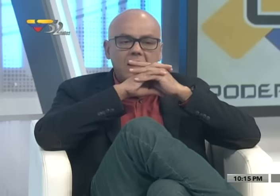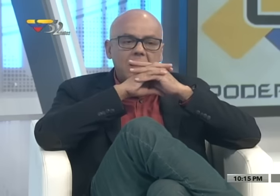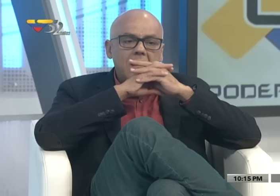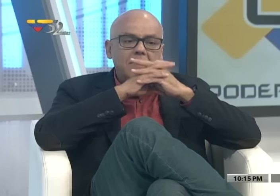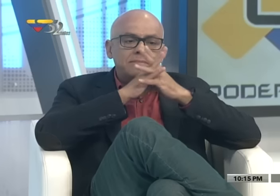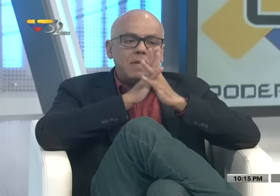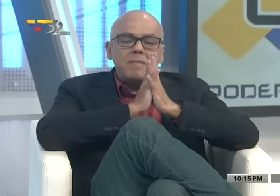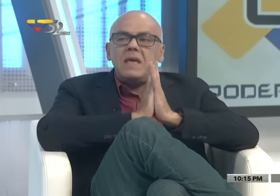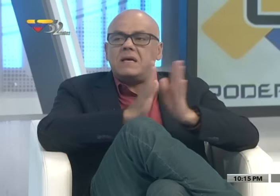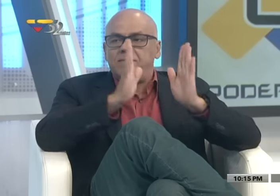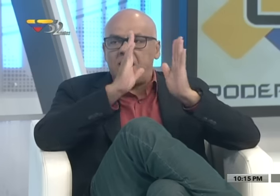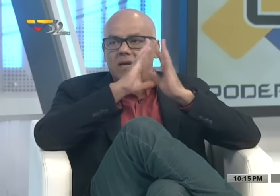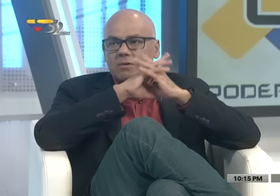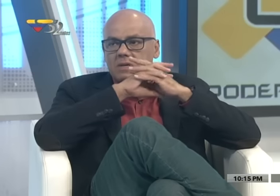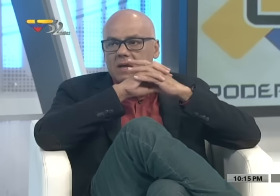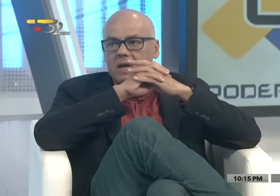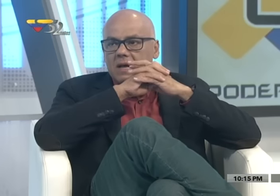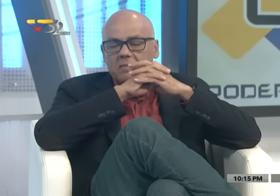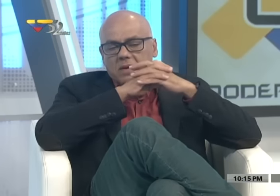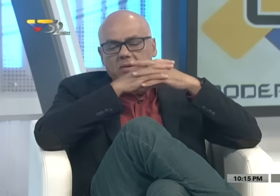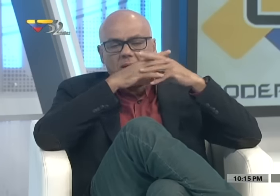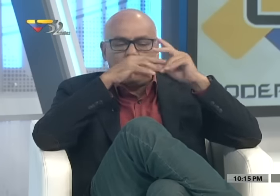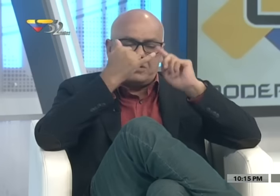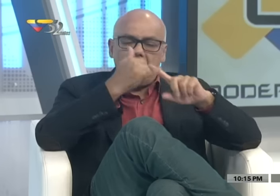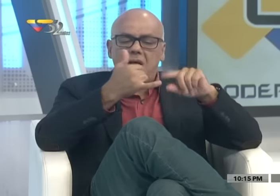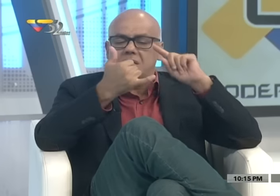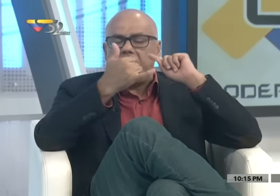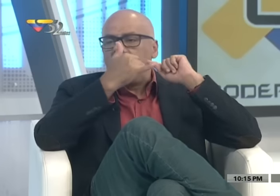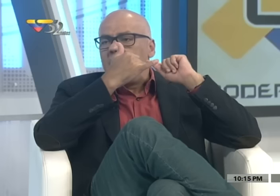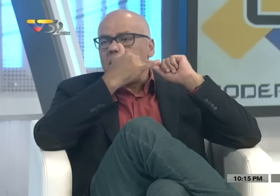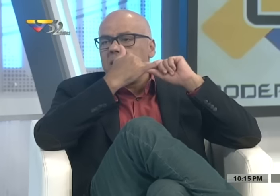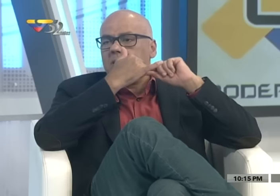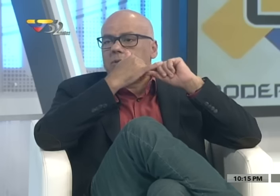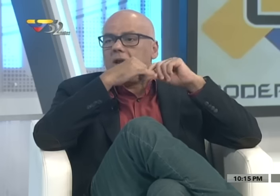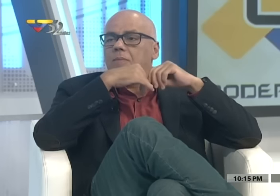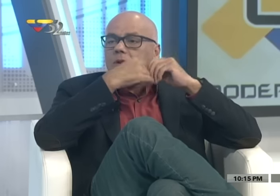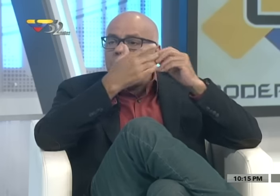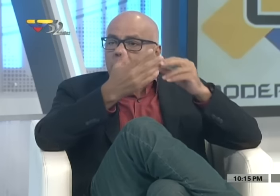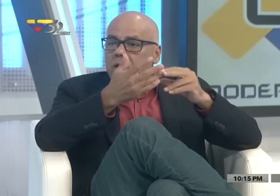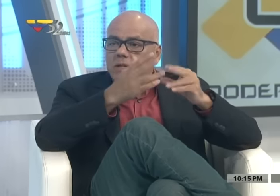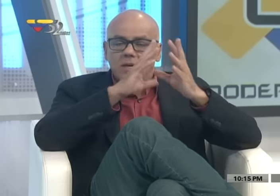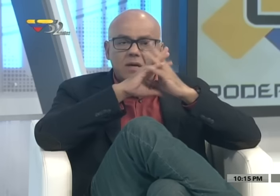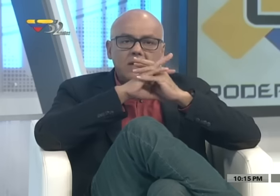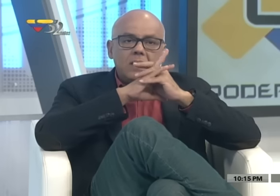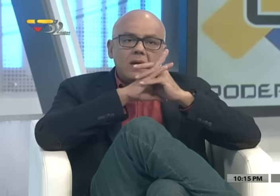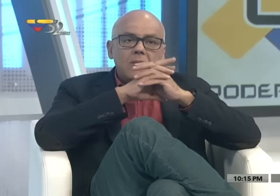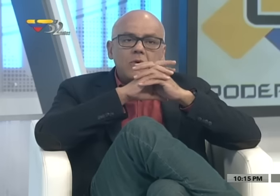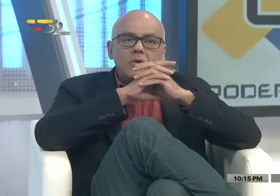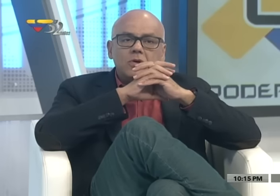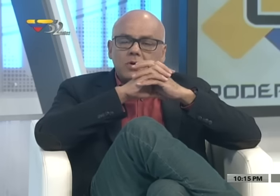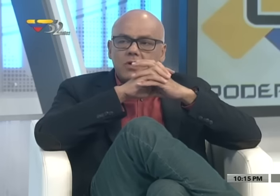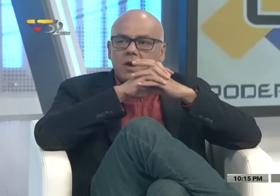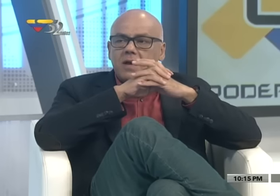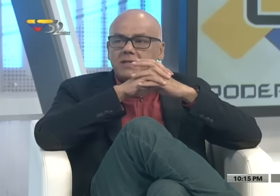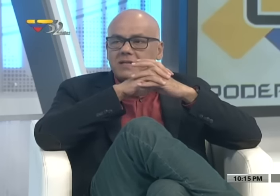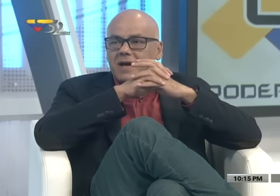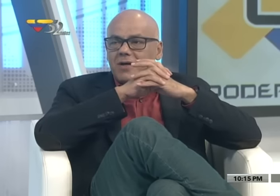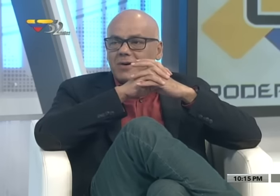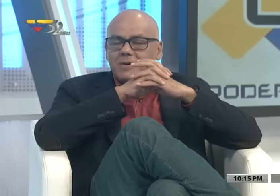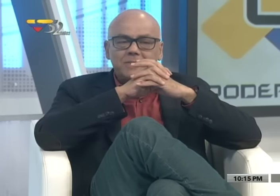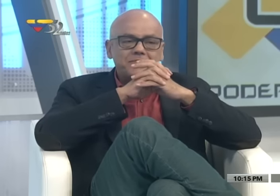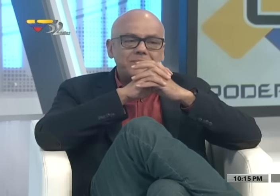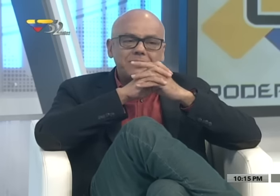de de vías para encausar la bueno la protesta para encausar la opinión política es muy curioso que ellos